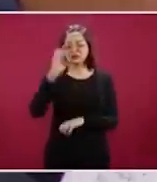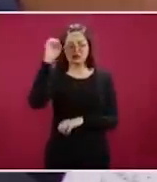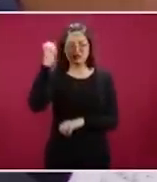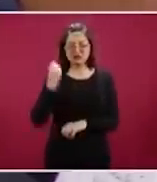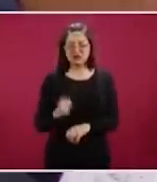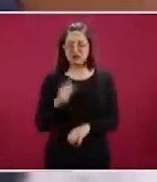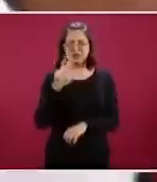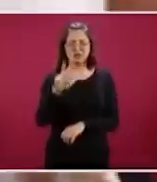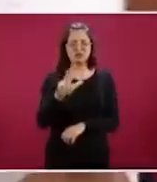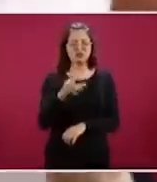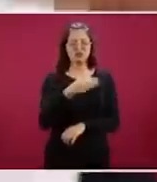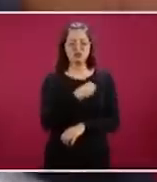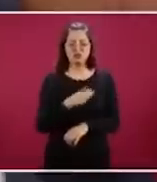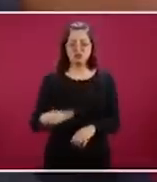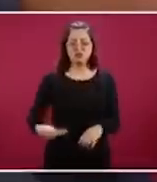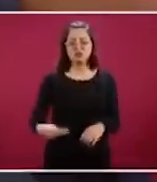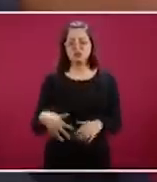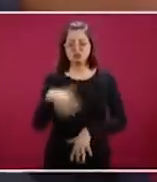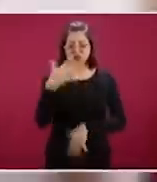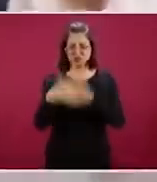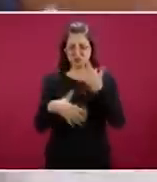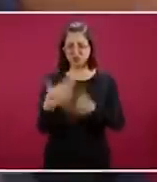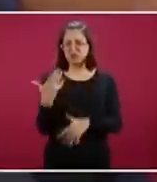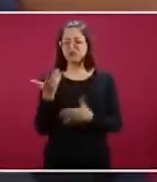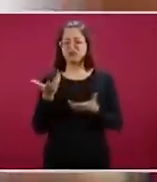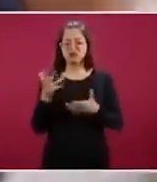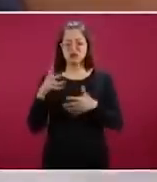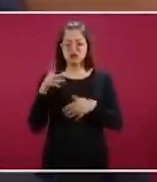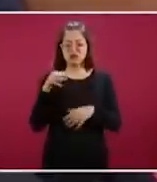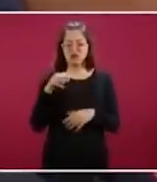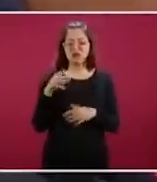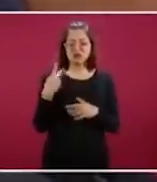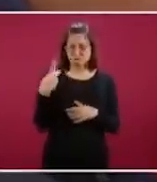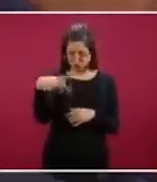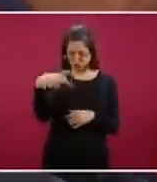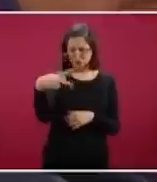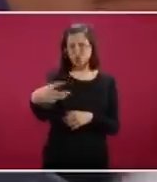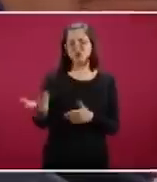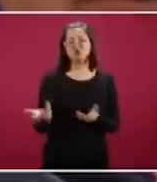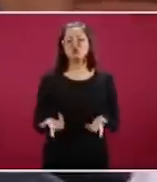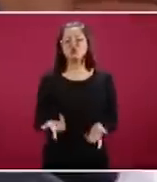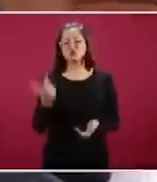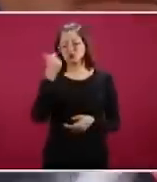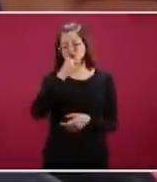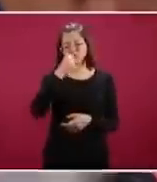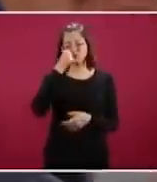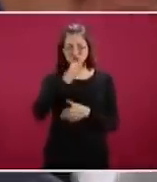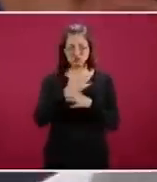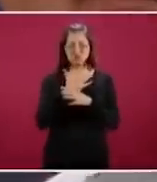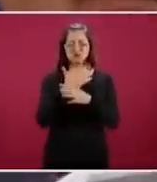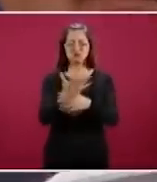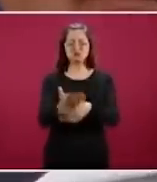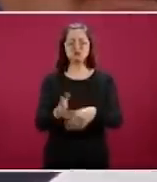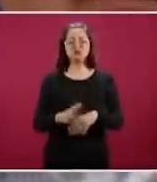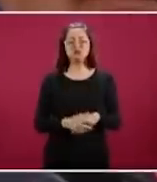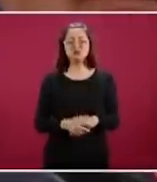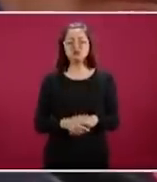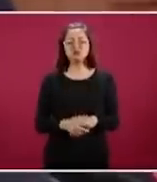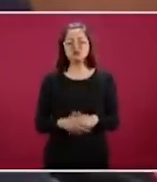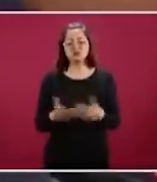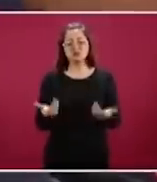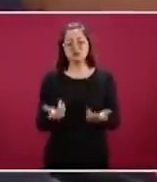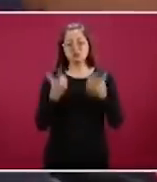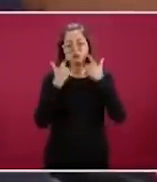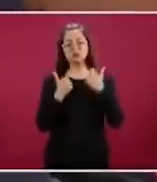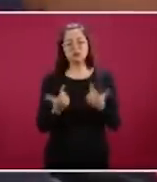los 18 municipios, y 15 son de usted y están viviendo, como se dice, como siempre digo yo, pues estaba la víbora chillando